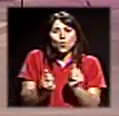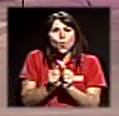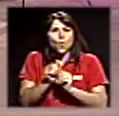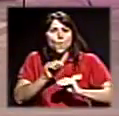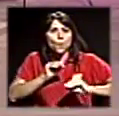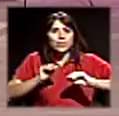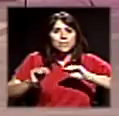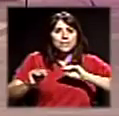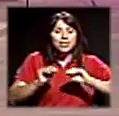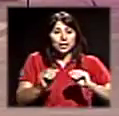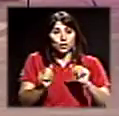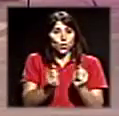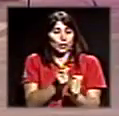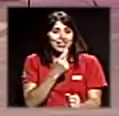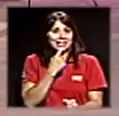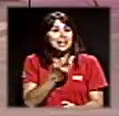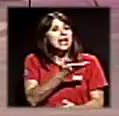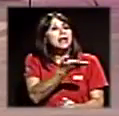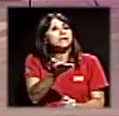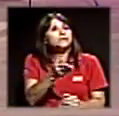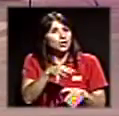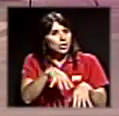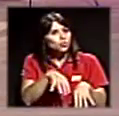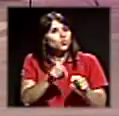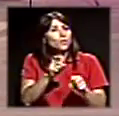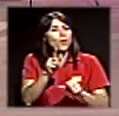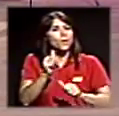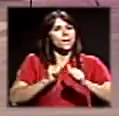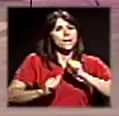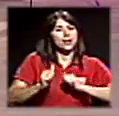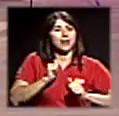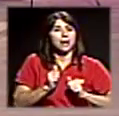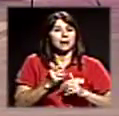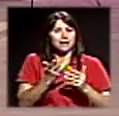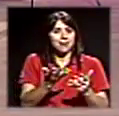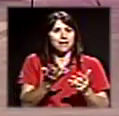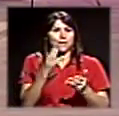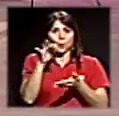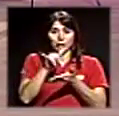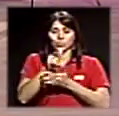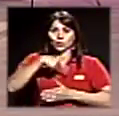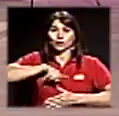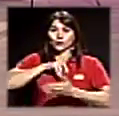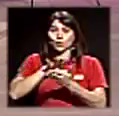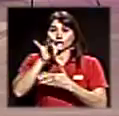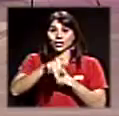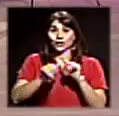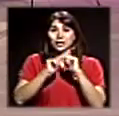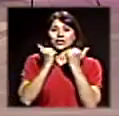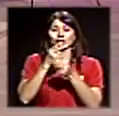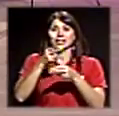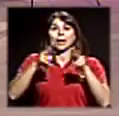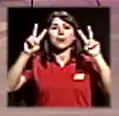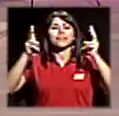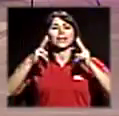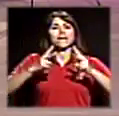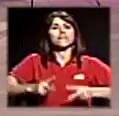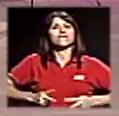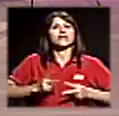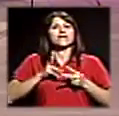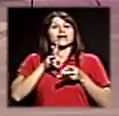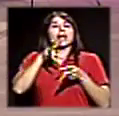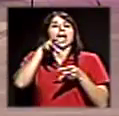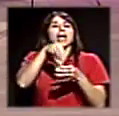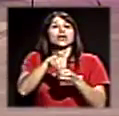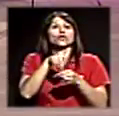de decirle, asumí un personaje, asumí lo otro. Entonces por eso nuestro proyecto desde la asociación se llama Vivir en tu Cuerpo, porque